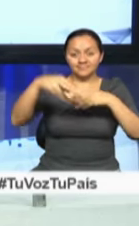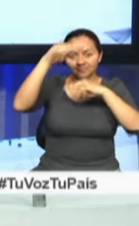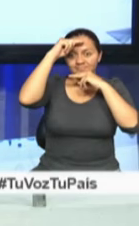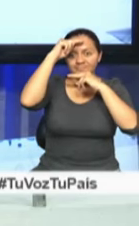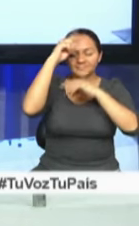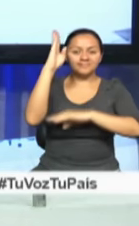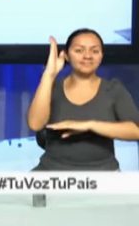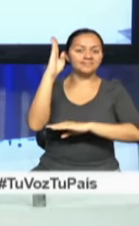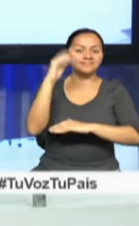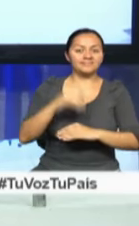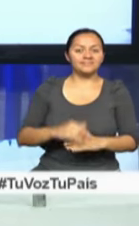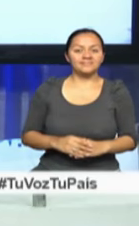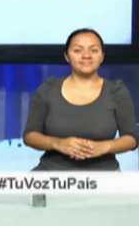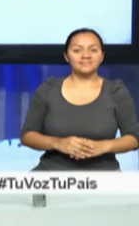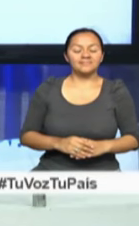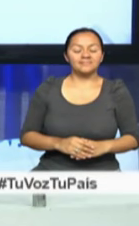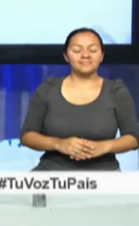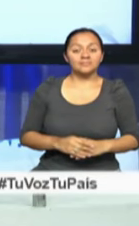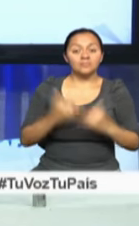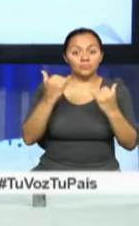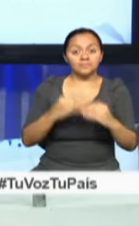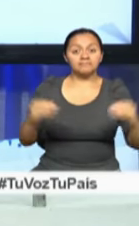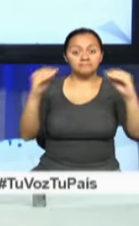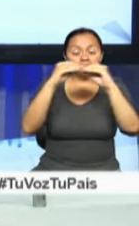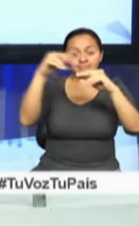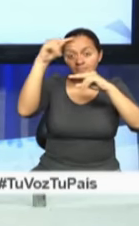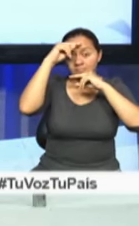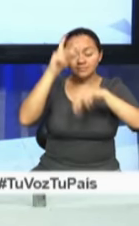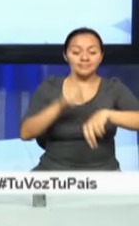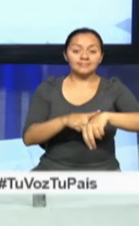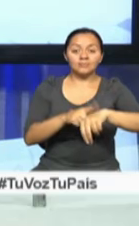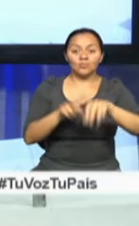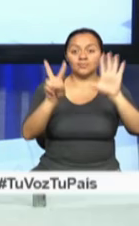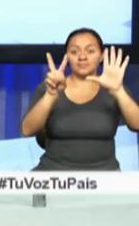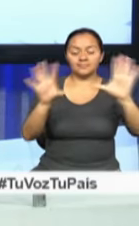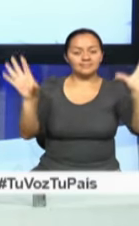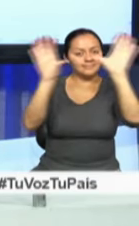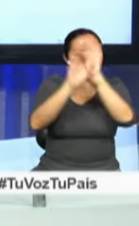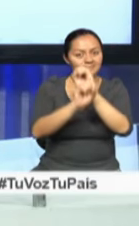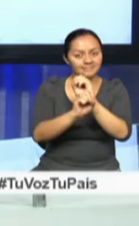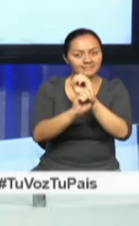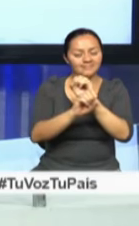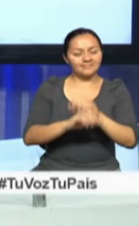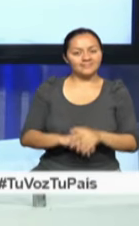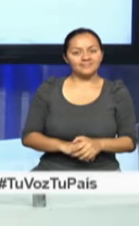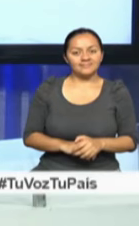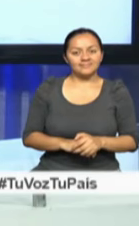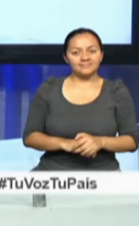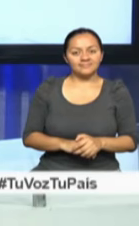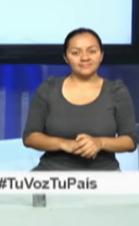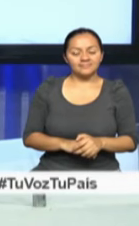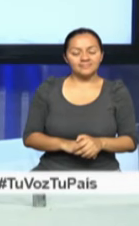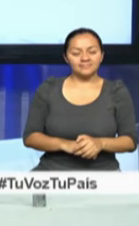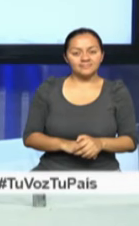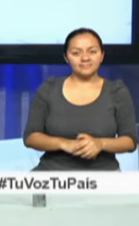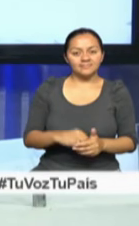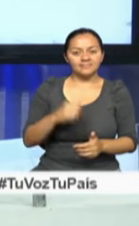de Noticiero Ciudadano. Actualizamos nuestra agenda informativa hoy a las 19 horas. Que